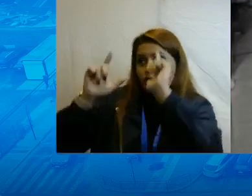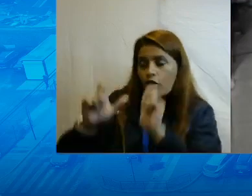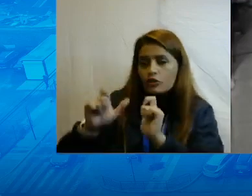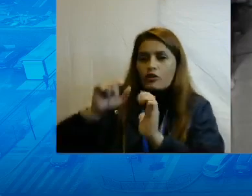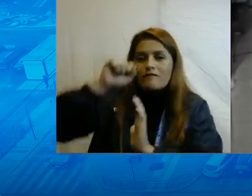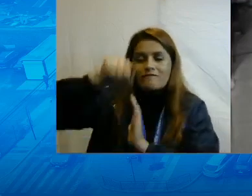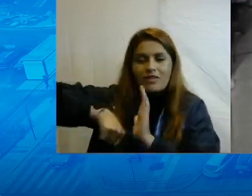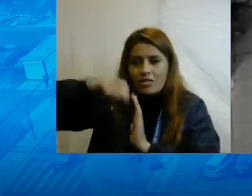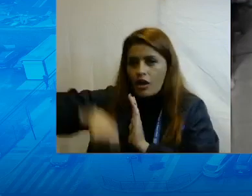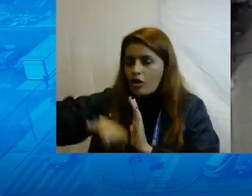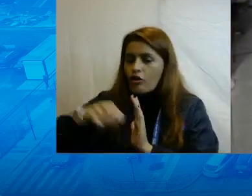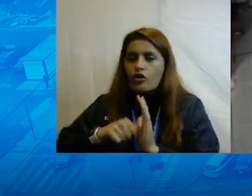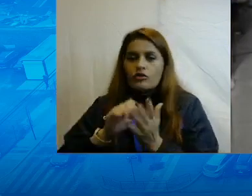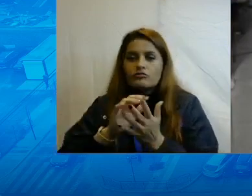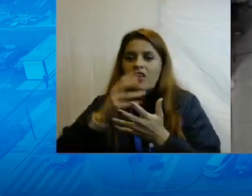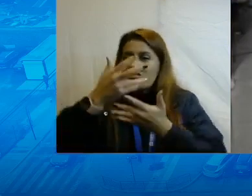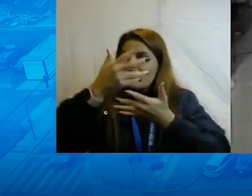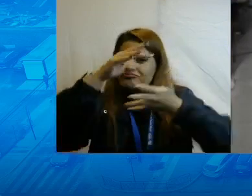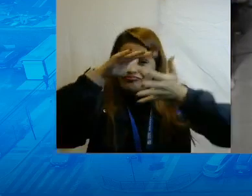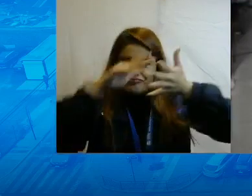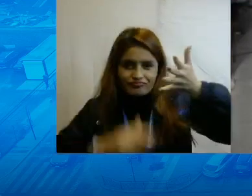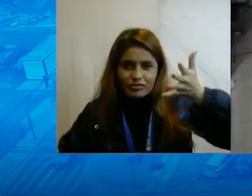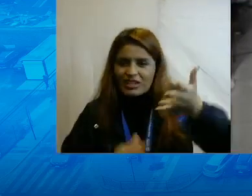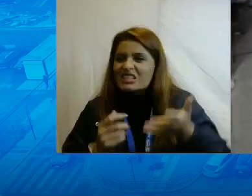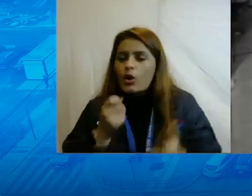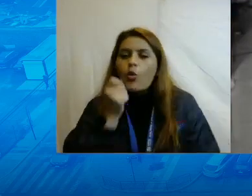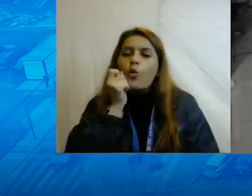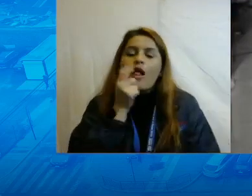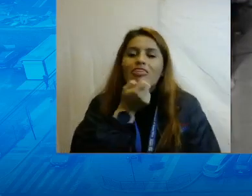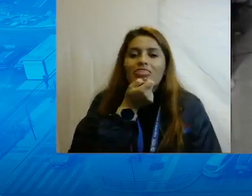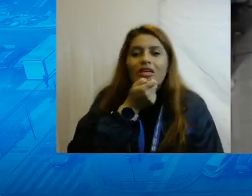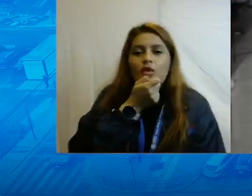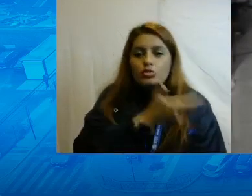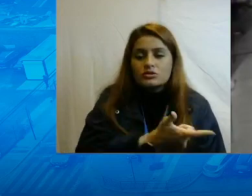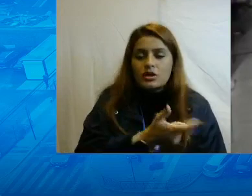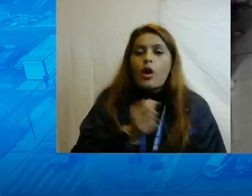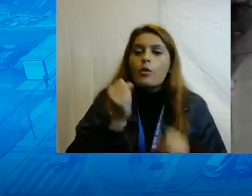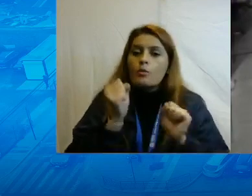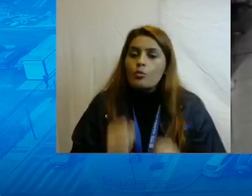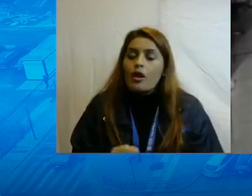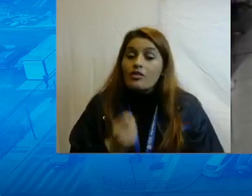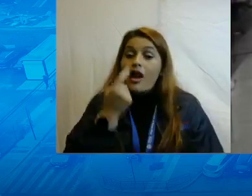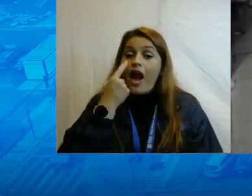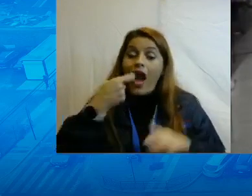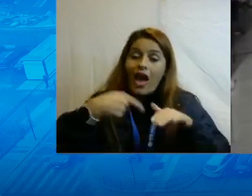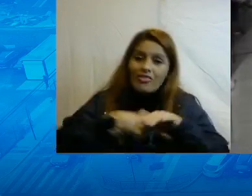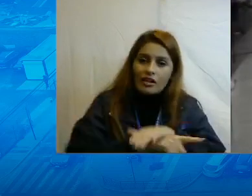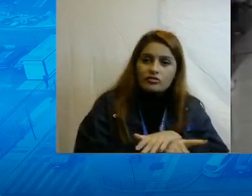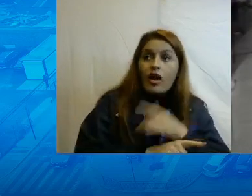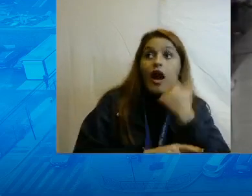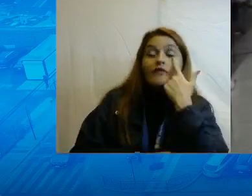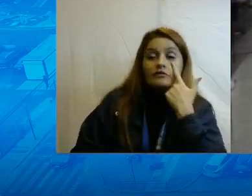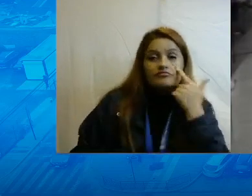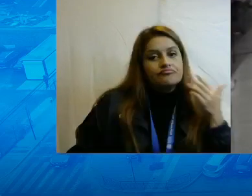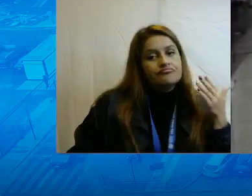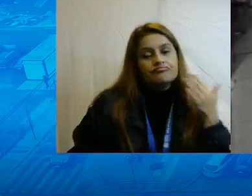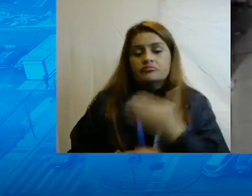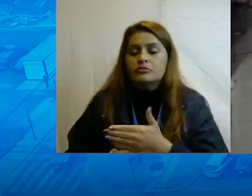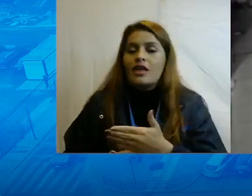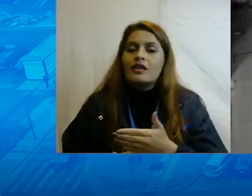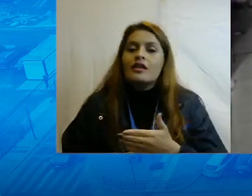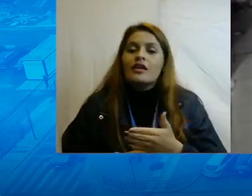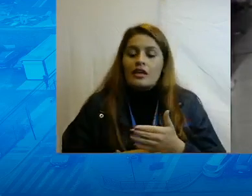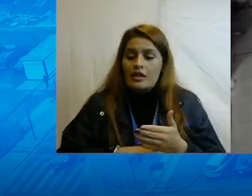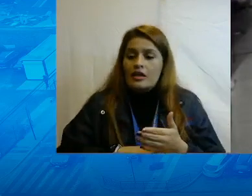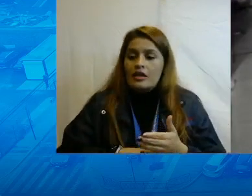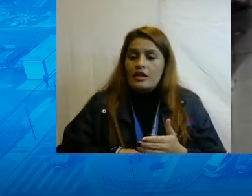videos, detalles de a qué se refiere la denuncia, y que podamos activar los protocolos internos que hemos desarrollado durante este